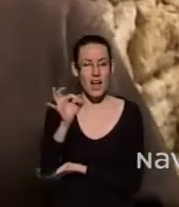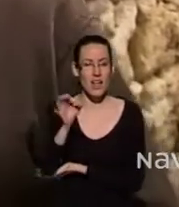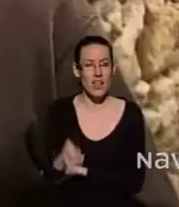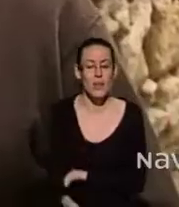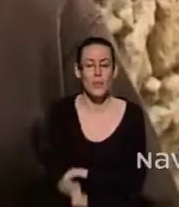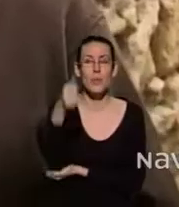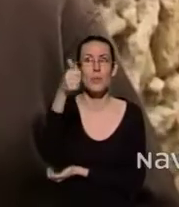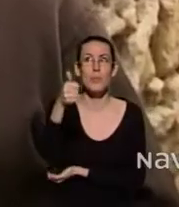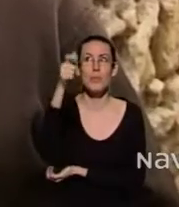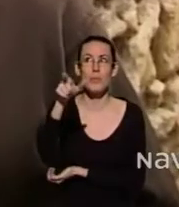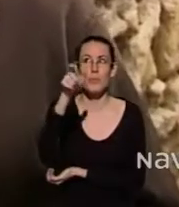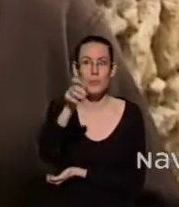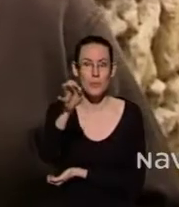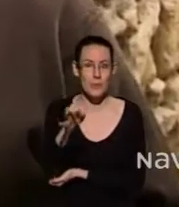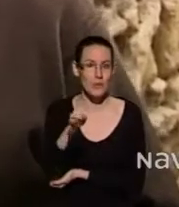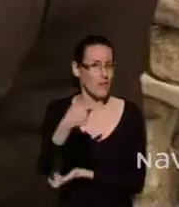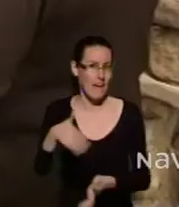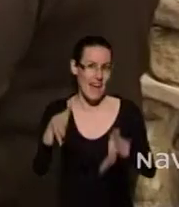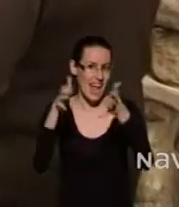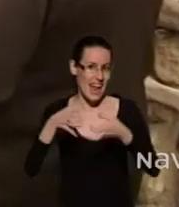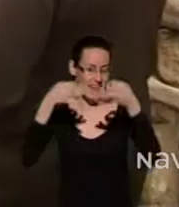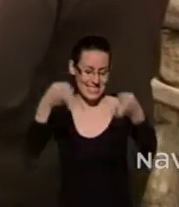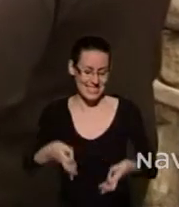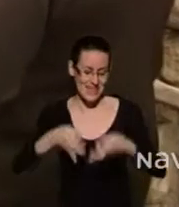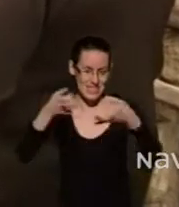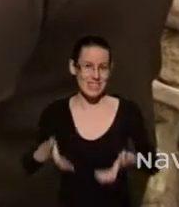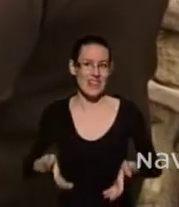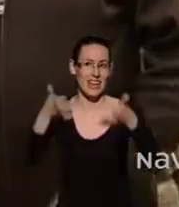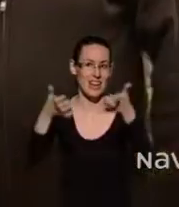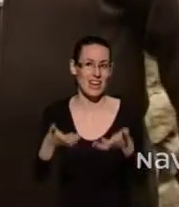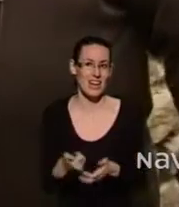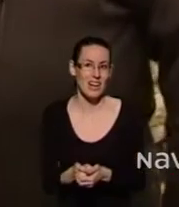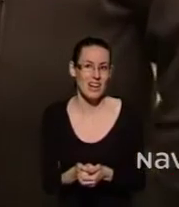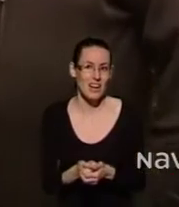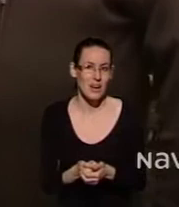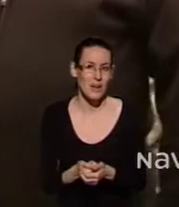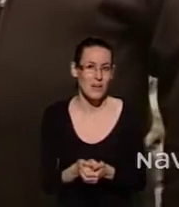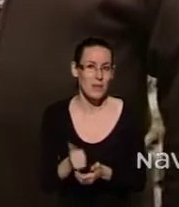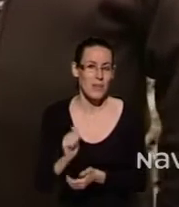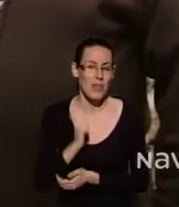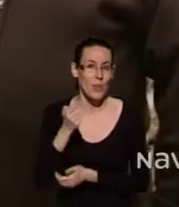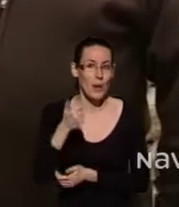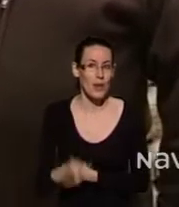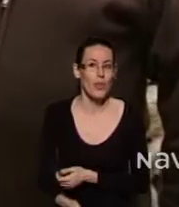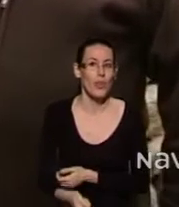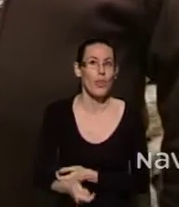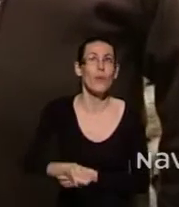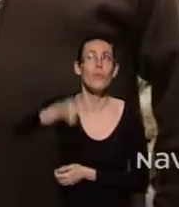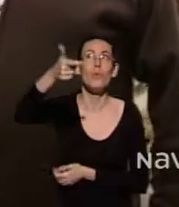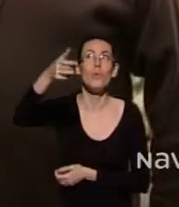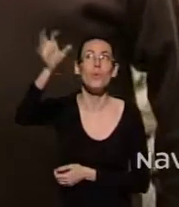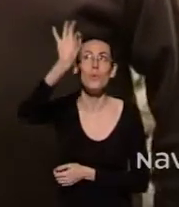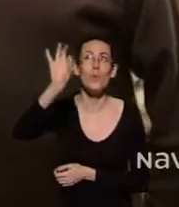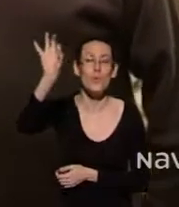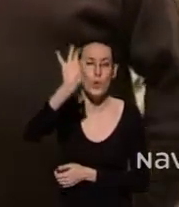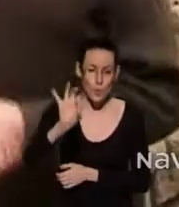así... Ganaba siempre. Vaya, un viaje tira así y se queda la chapa de canto. Y entonces dice uno, oye,